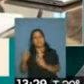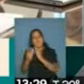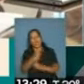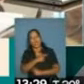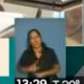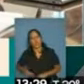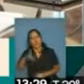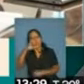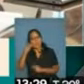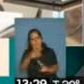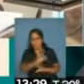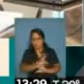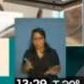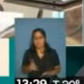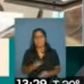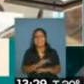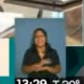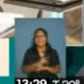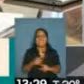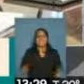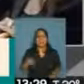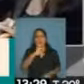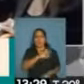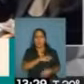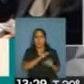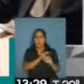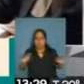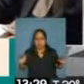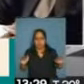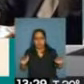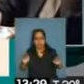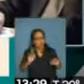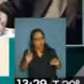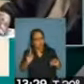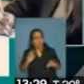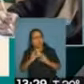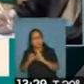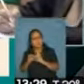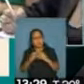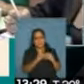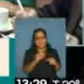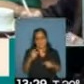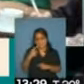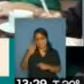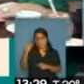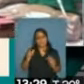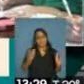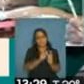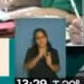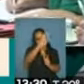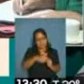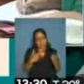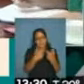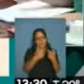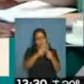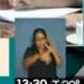por otro lado, no va a haber congelamiento salarial, de ninguna manera va a haber congelamiento salarial. Se siguió trabajando en paritaria la semana pasada, esta semana se